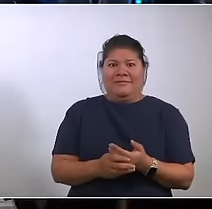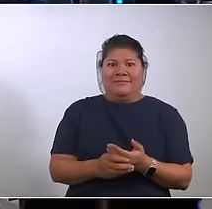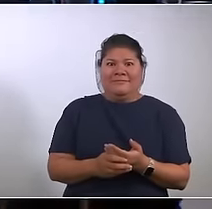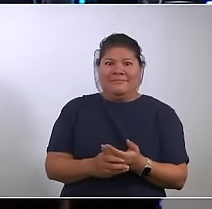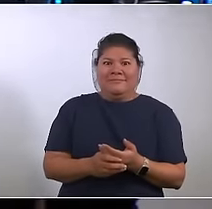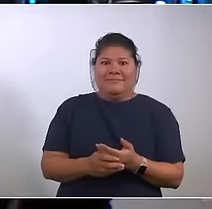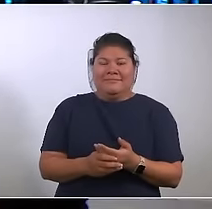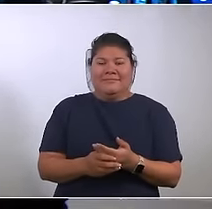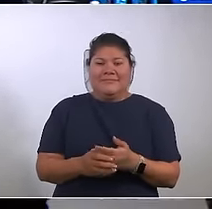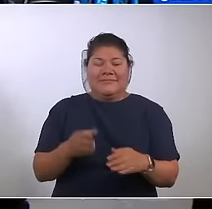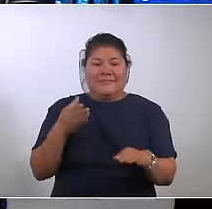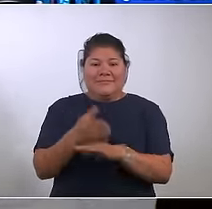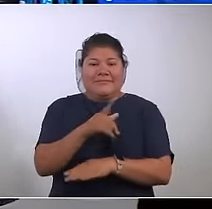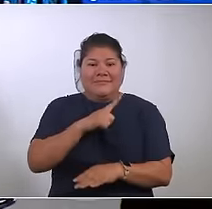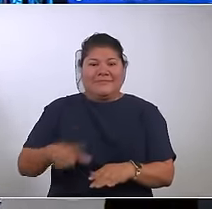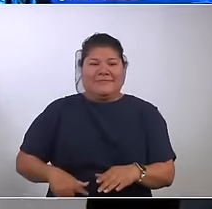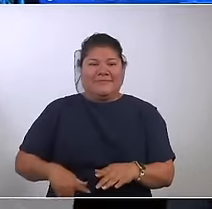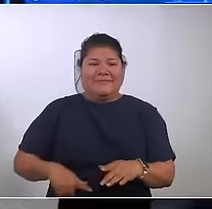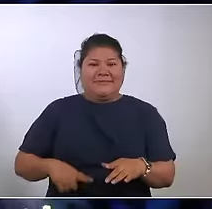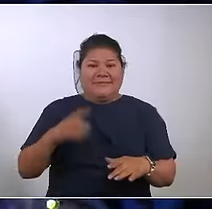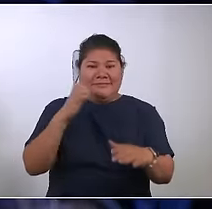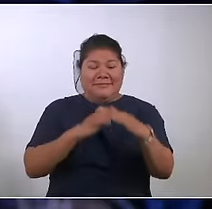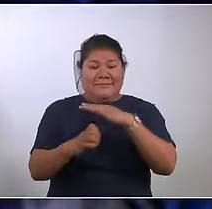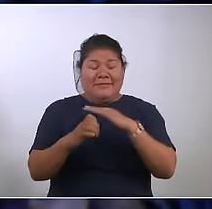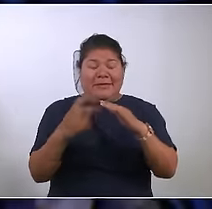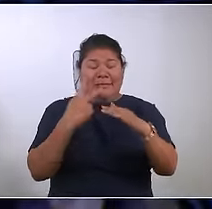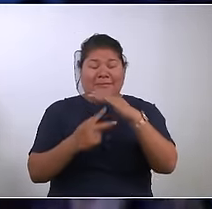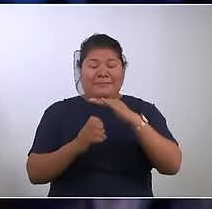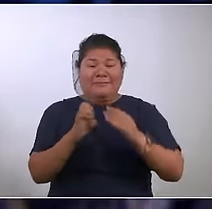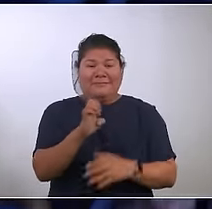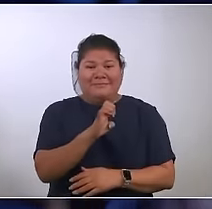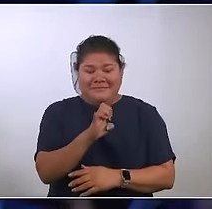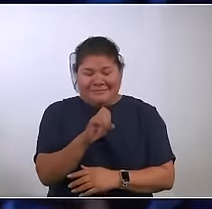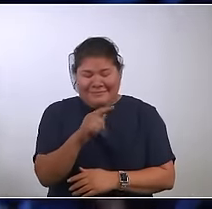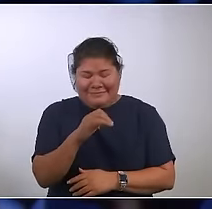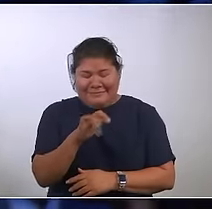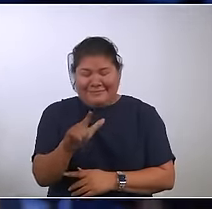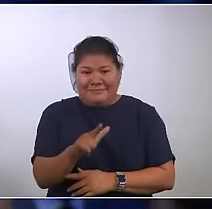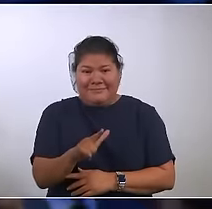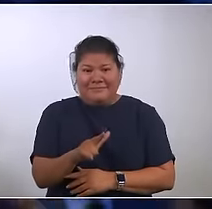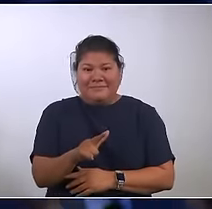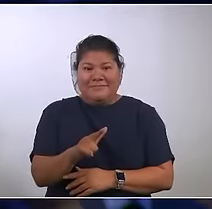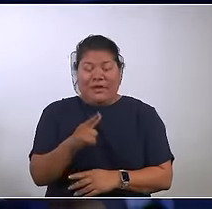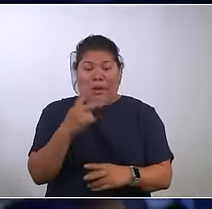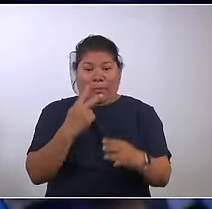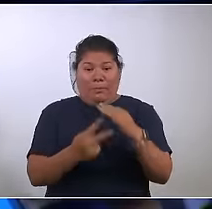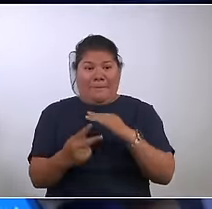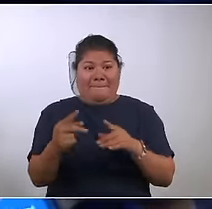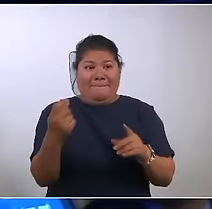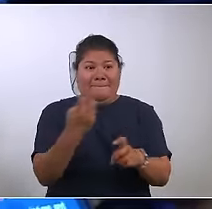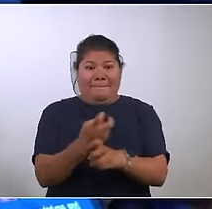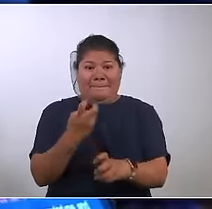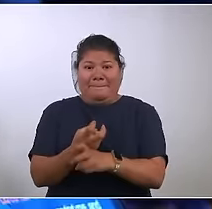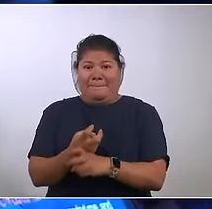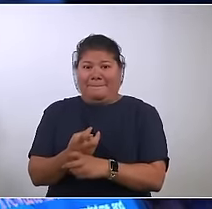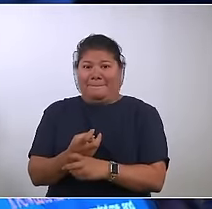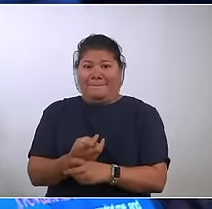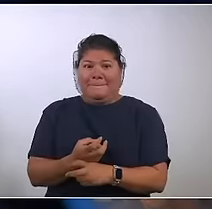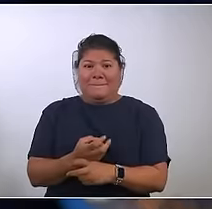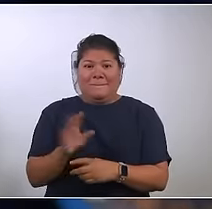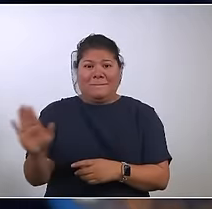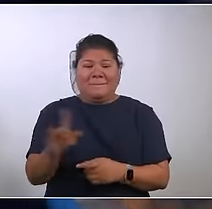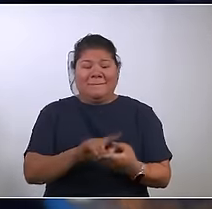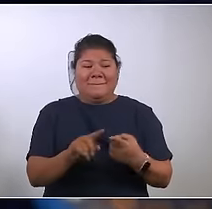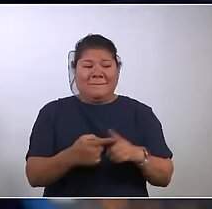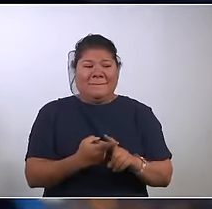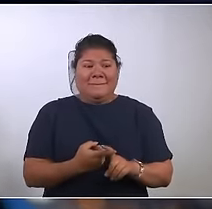Because after the Lord told this prophet Ezekiel, porque después el Señor le dijo al profeta Ezequiel, prophesy to the bones, profetiza los huesos. Those are your friends,